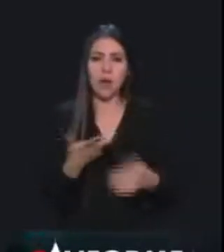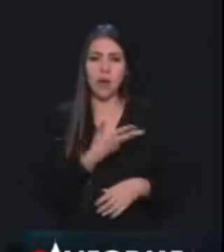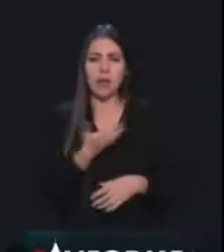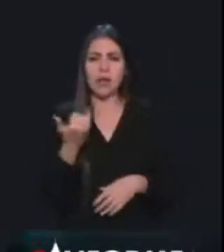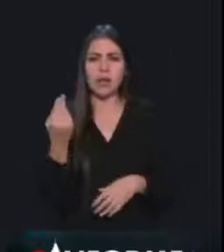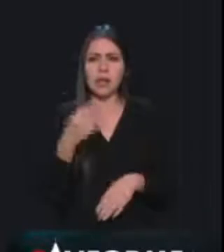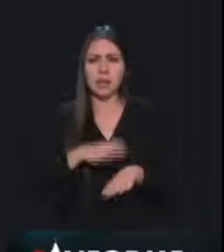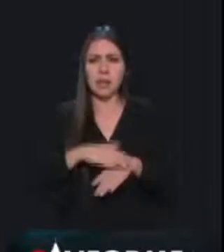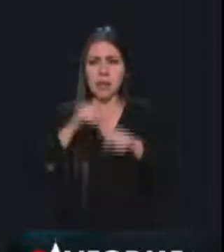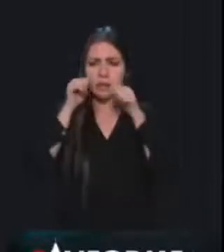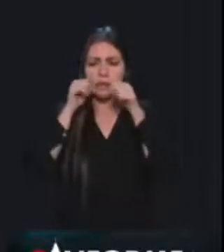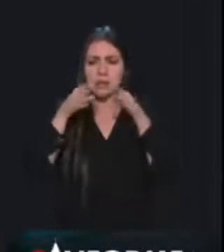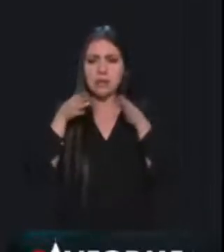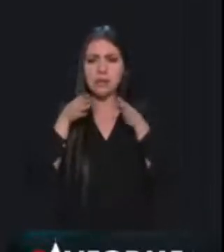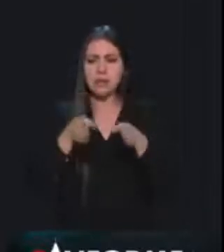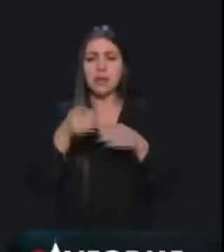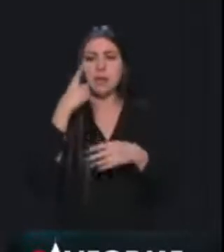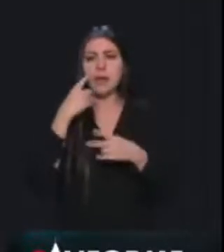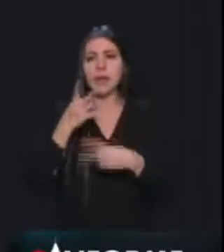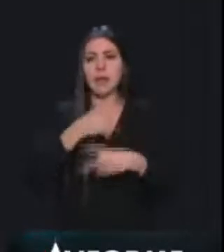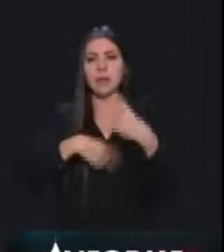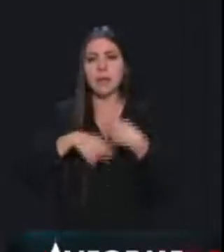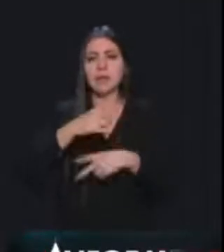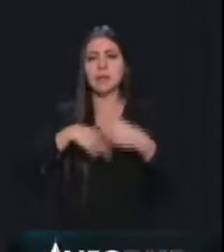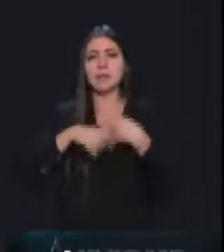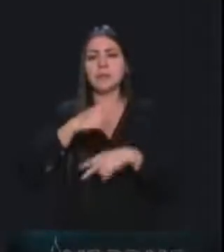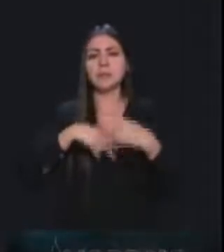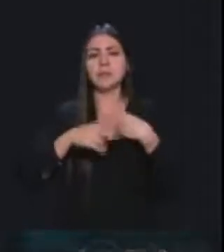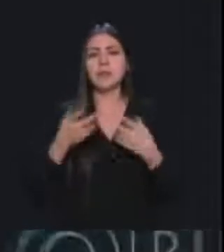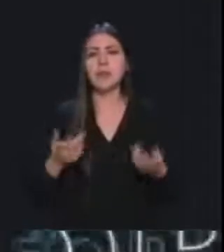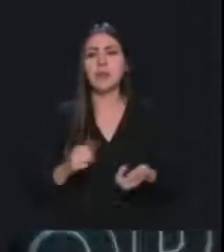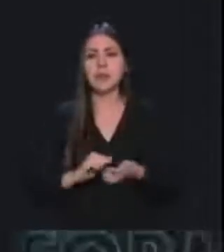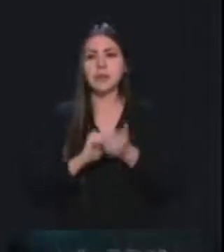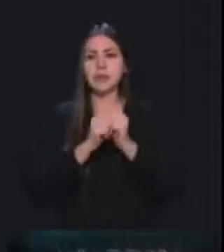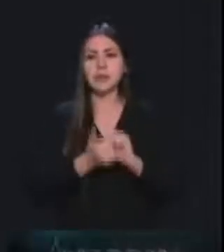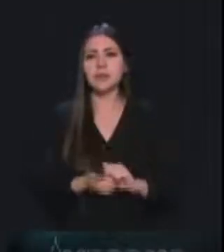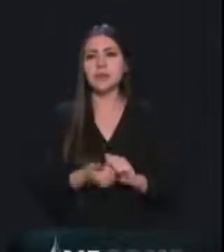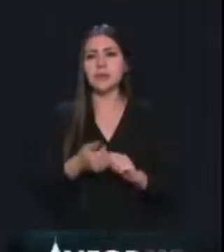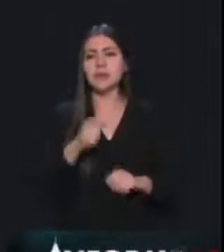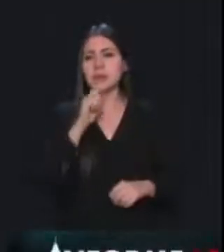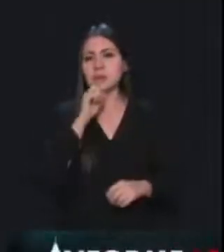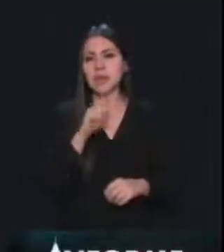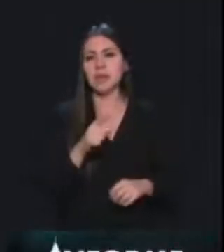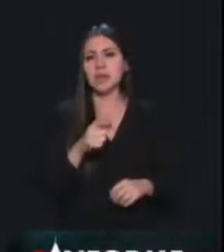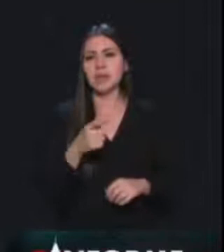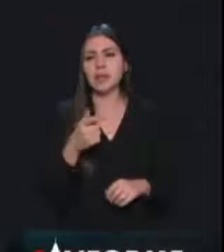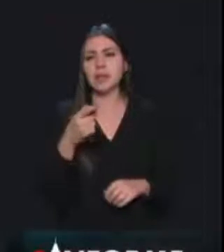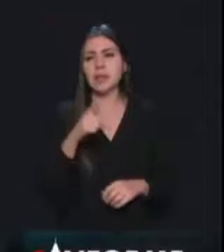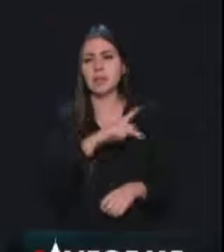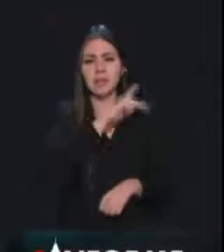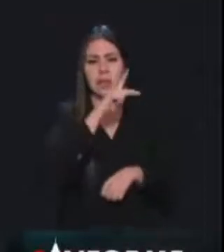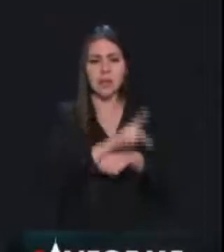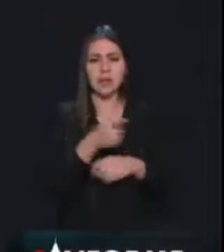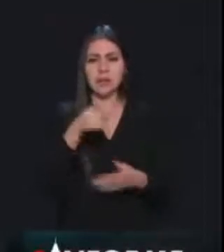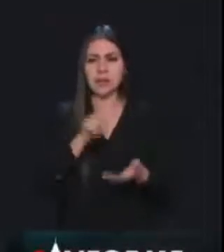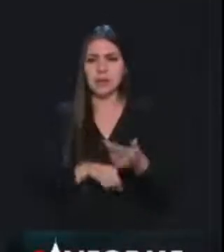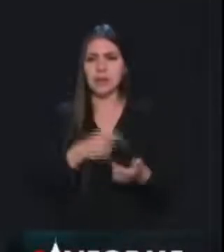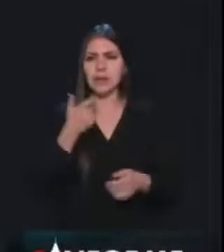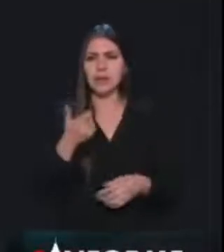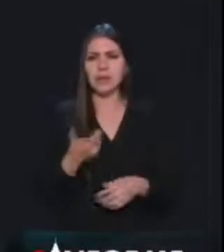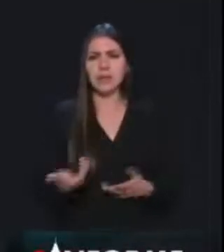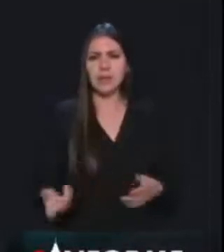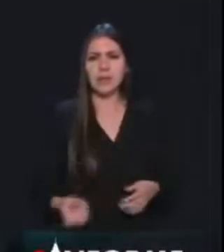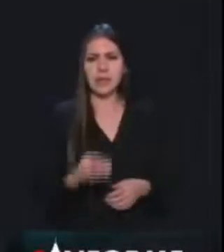control de la generación y de las tarifas dentro del país. Esa